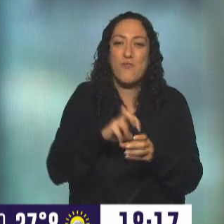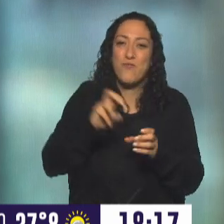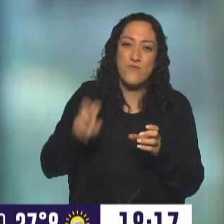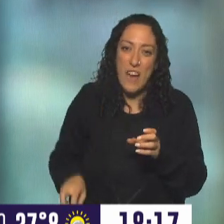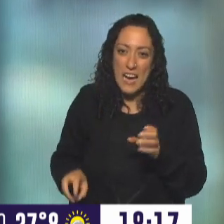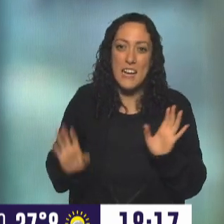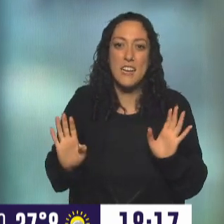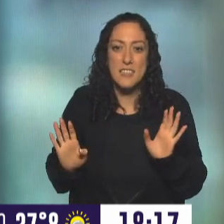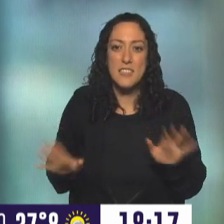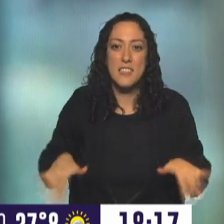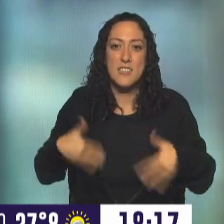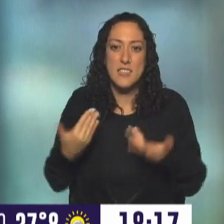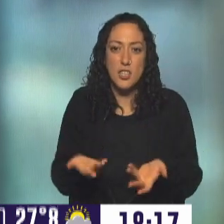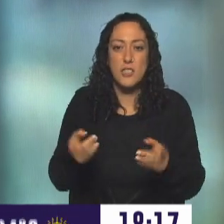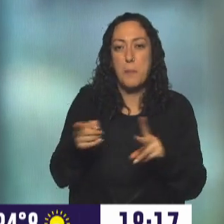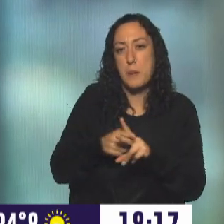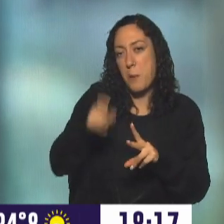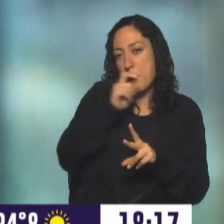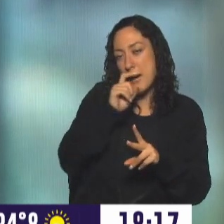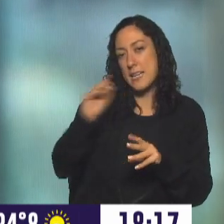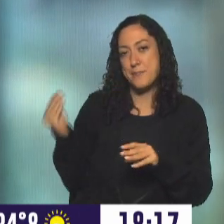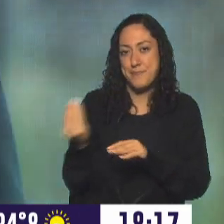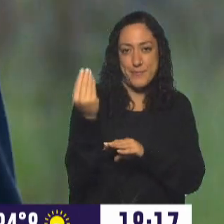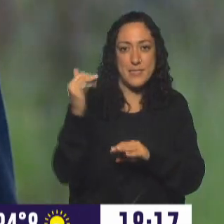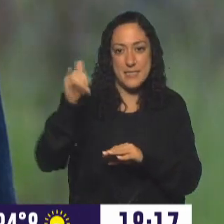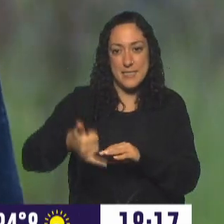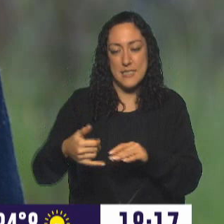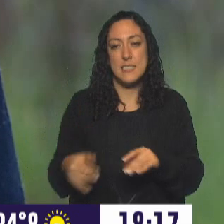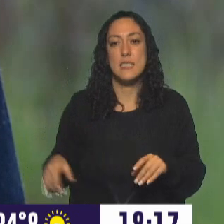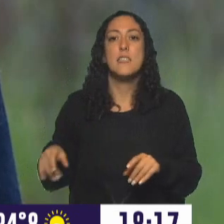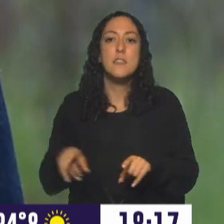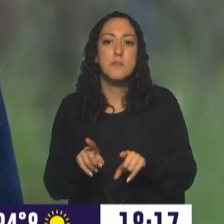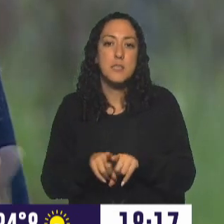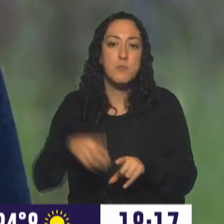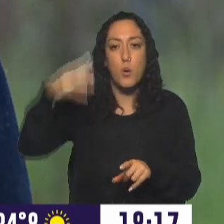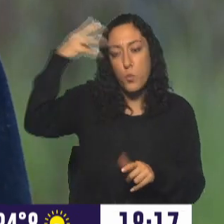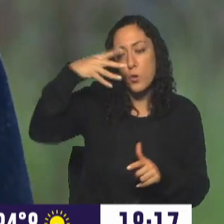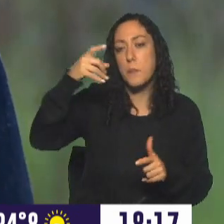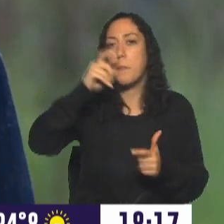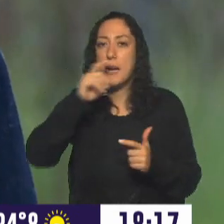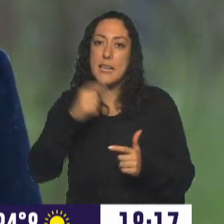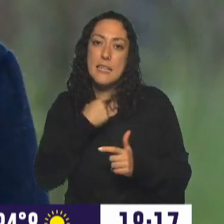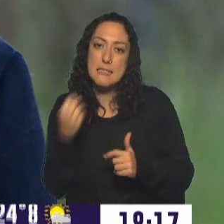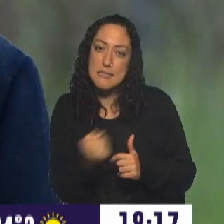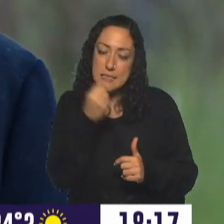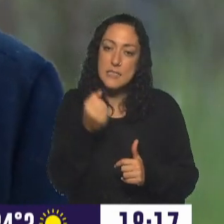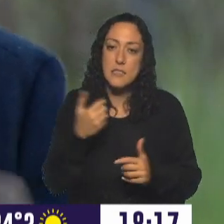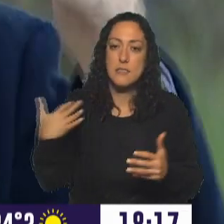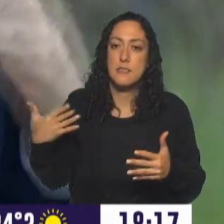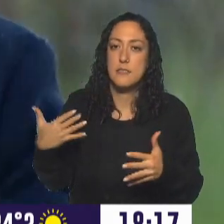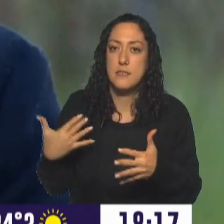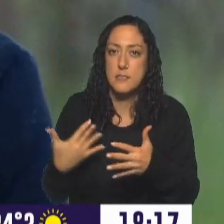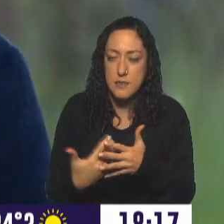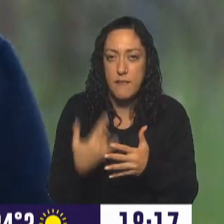y finalmente el candidato sea como pretendían Mauricio Macri y Patricia Bullrich, Jorge Macri. Igual cada vez queda menos para